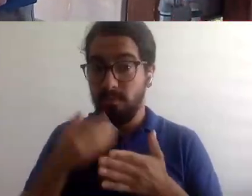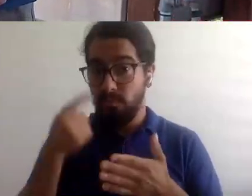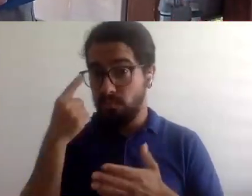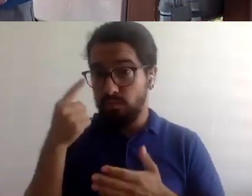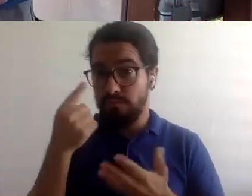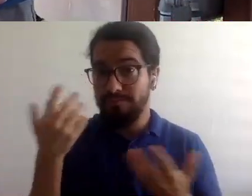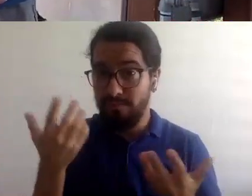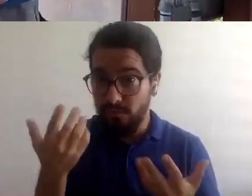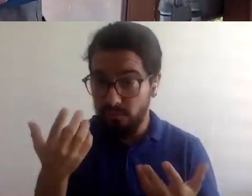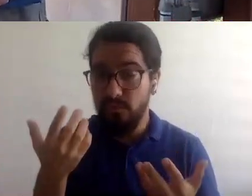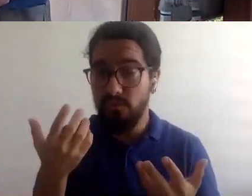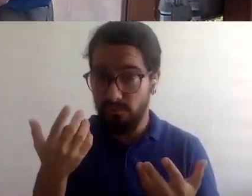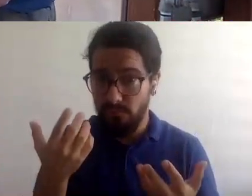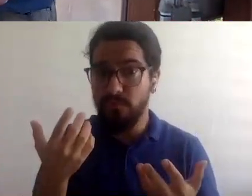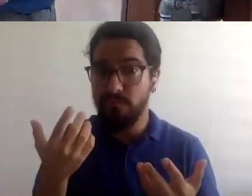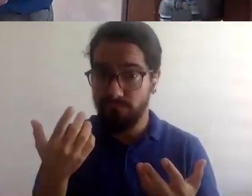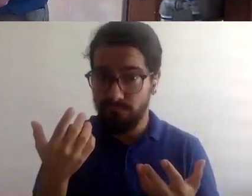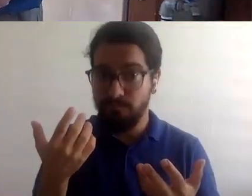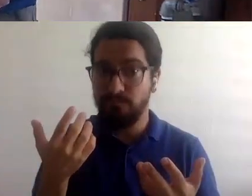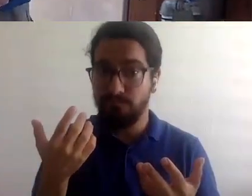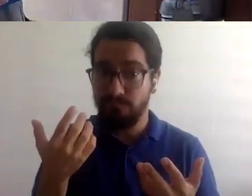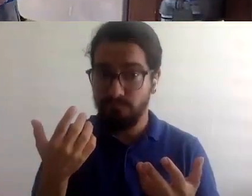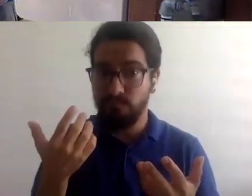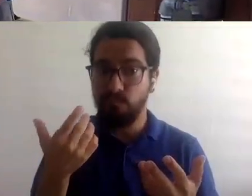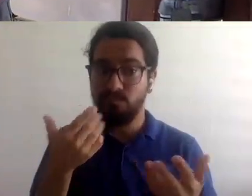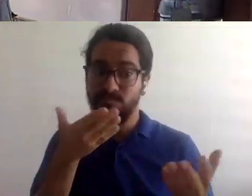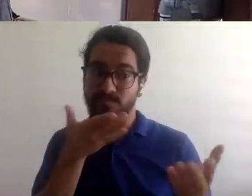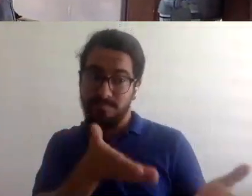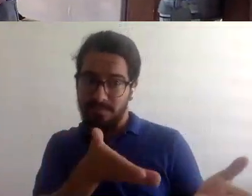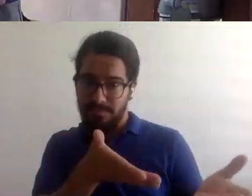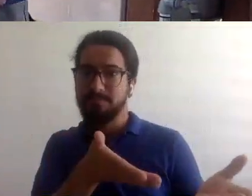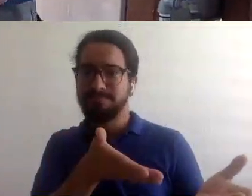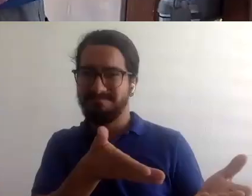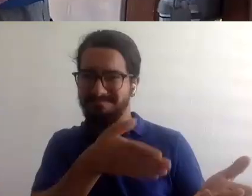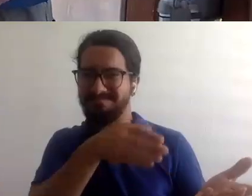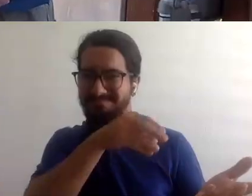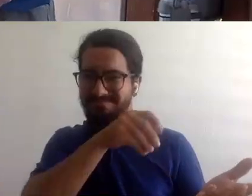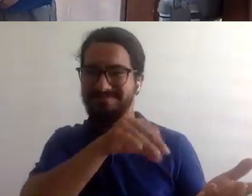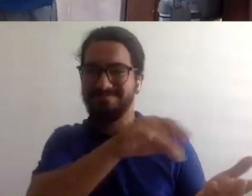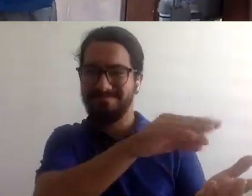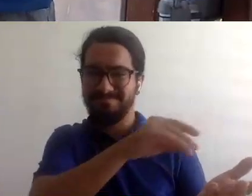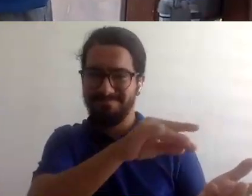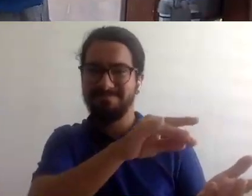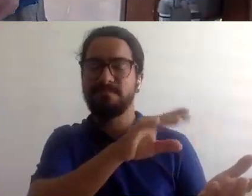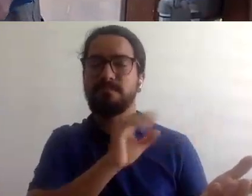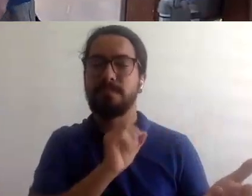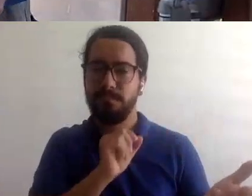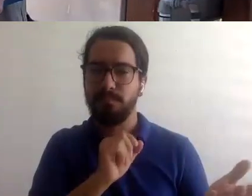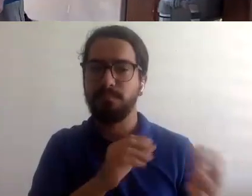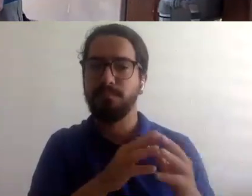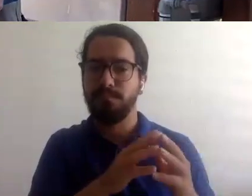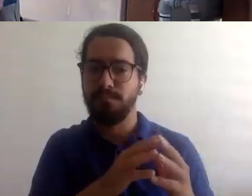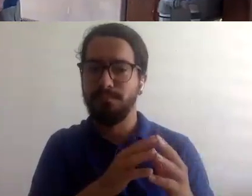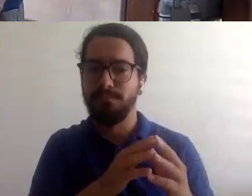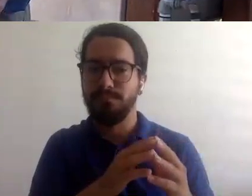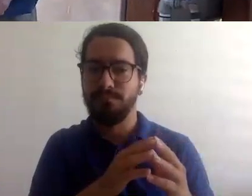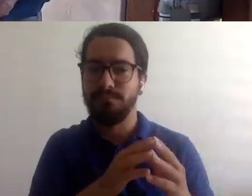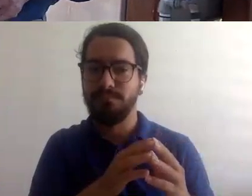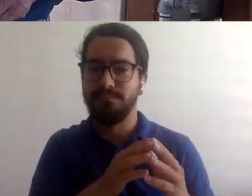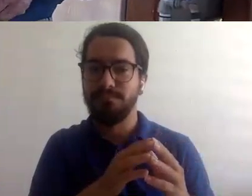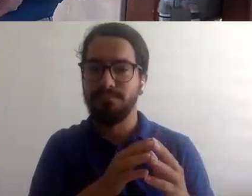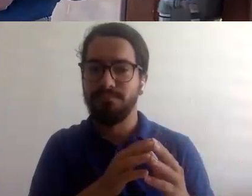científicos que la han probado. Uh-huh. Que le echaron una pesticida, le dieron pesticida a